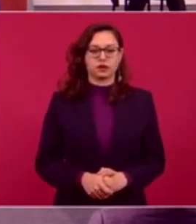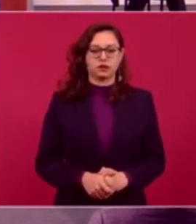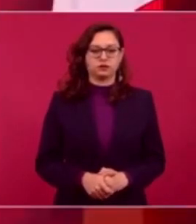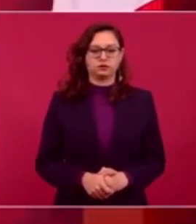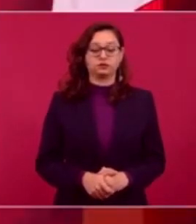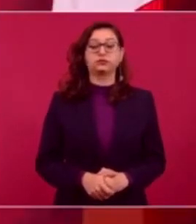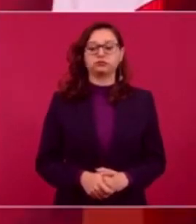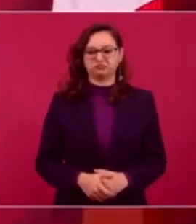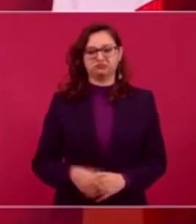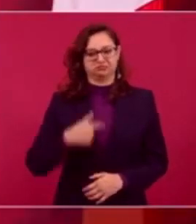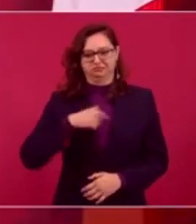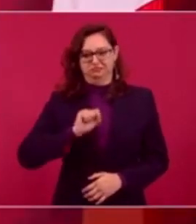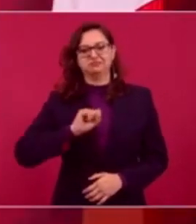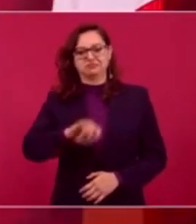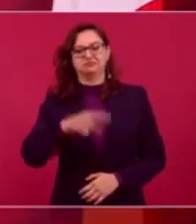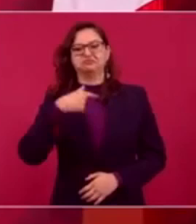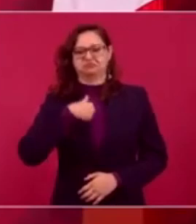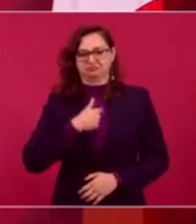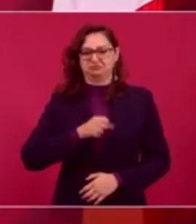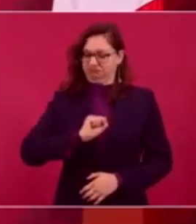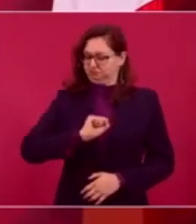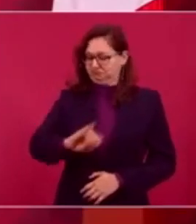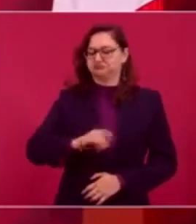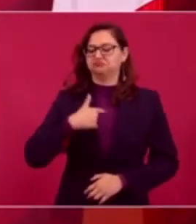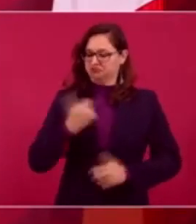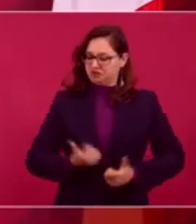Claro que soy agitador de conciencia.